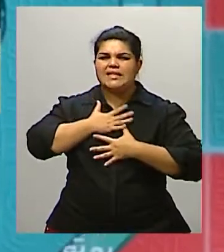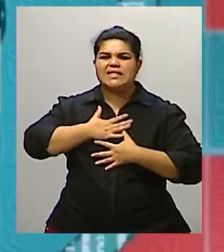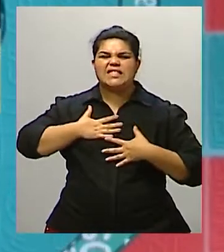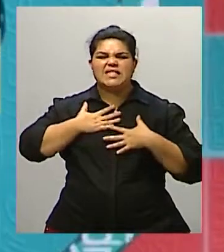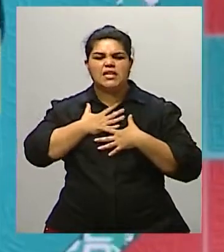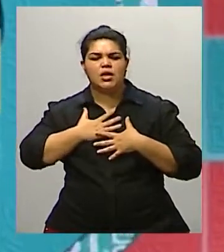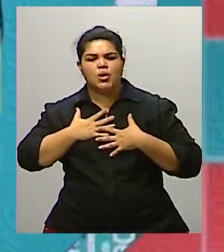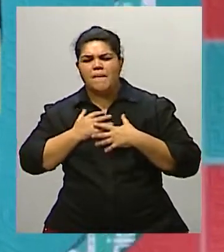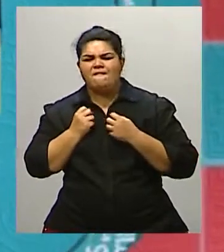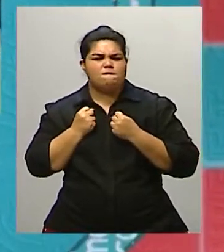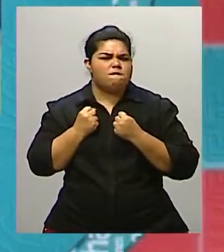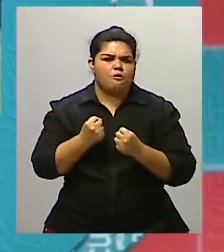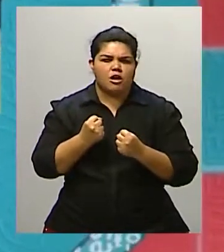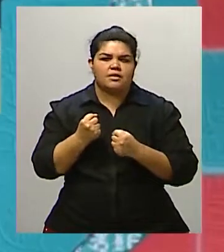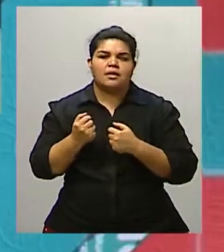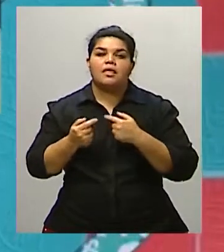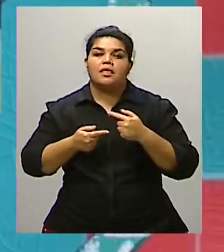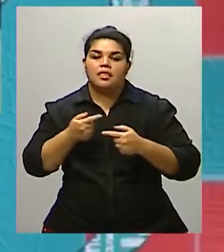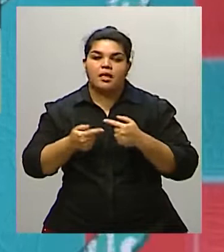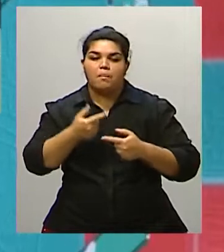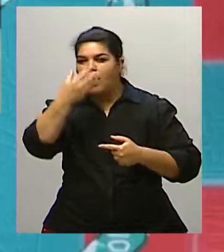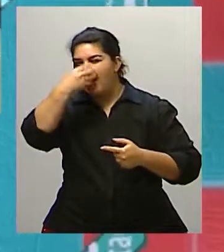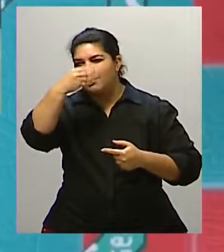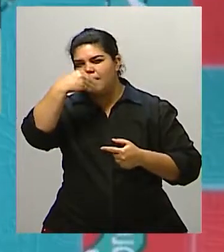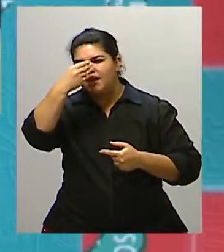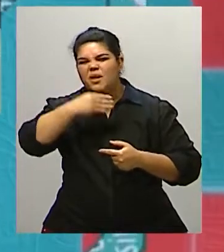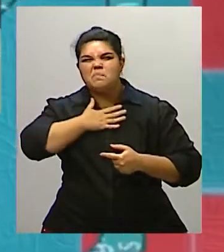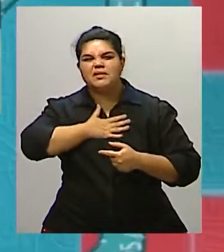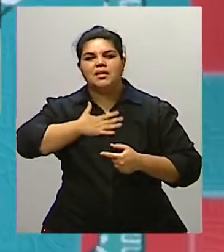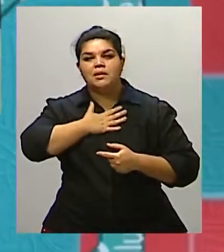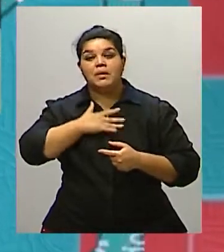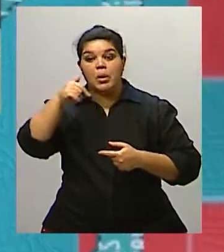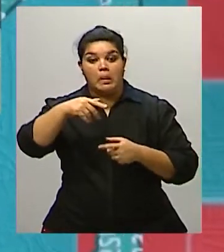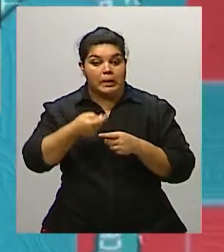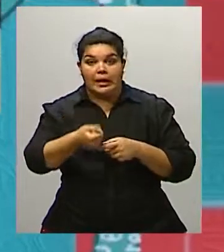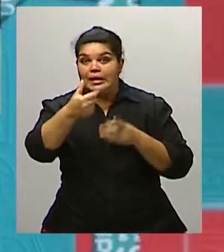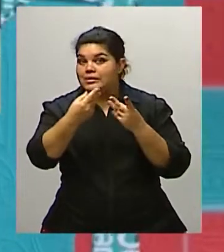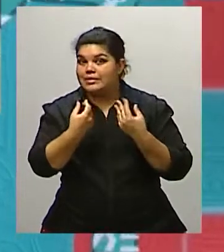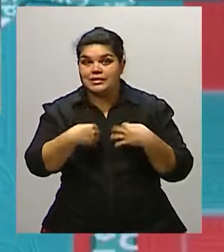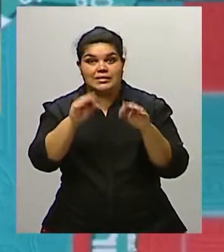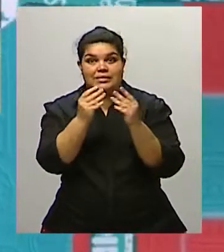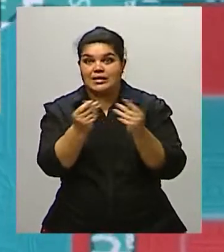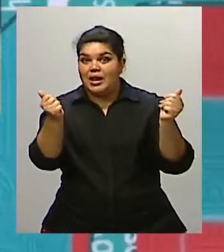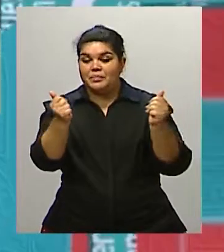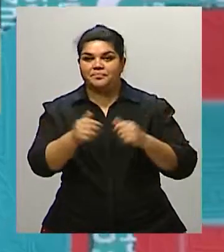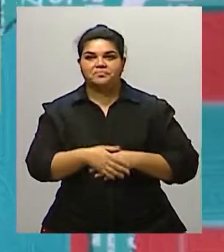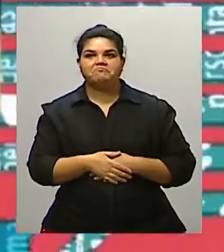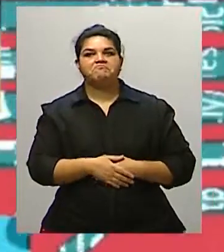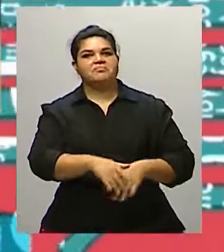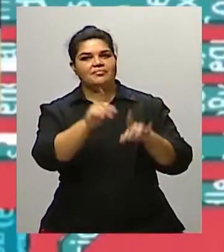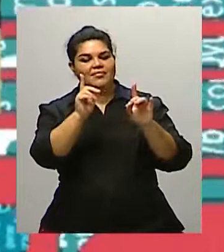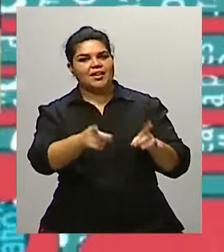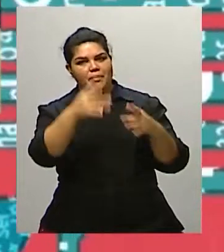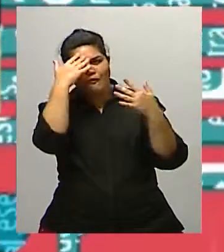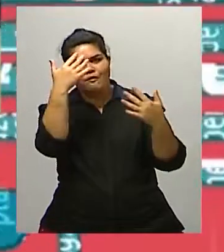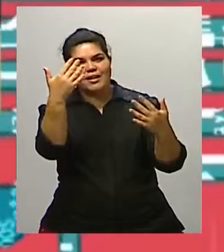más destacados y luego como una gripe muy fuerte, ya saliendo, gracias a Dios. Bueno, además queríamos felicitarte por este reconocimiento que has